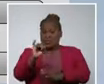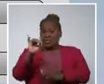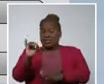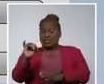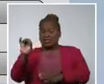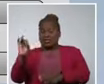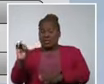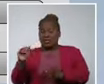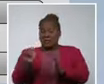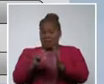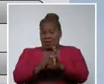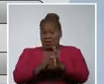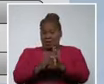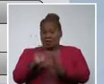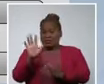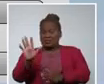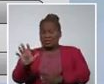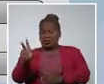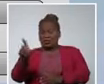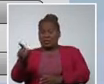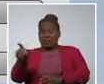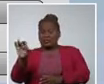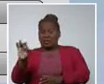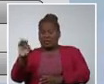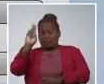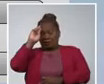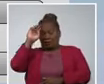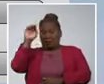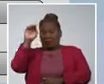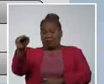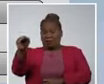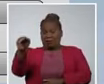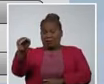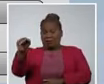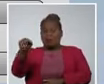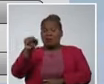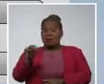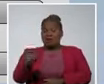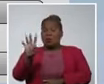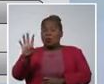10.667.517 casos activos y con